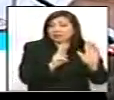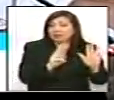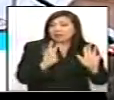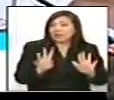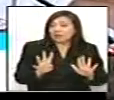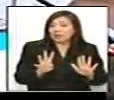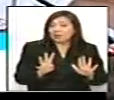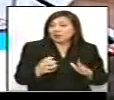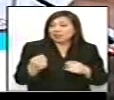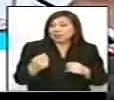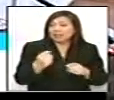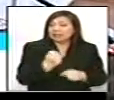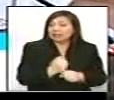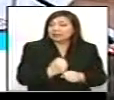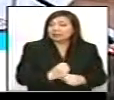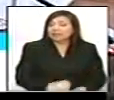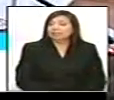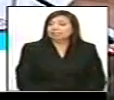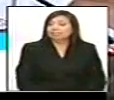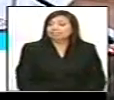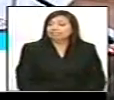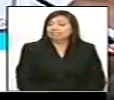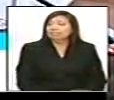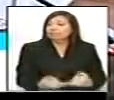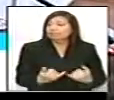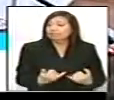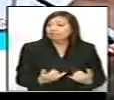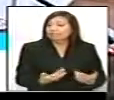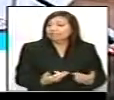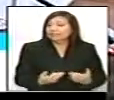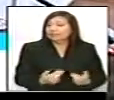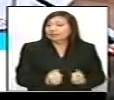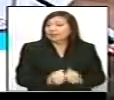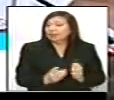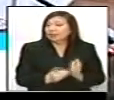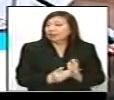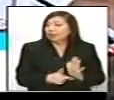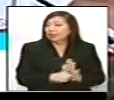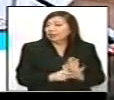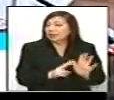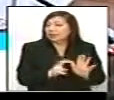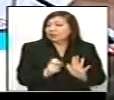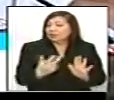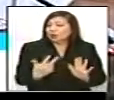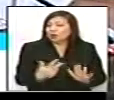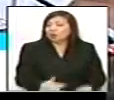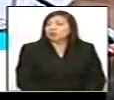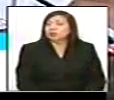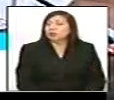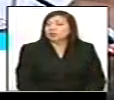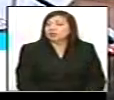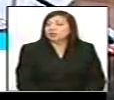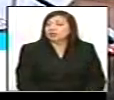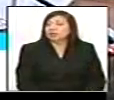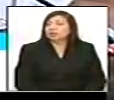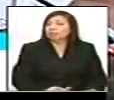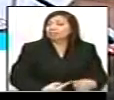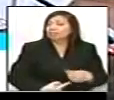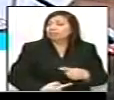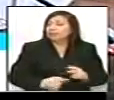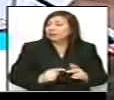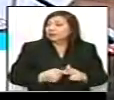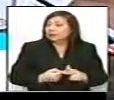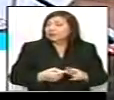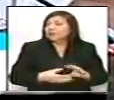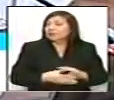se dijo que la obligatoriedad del trabajo, y eso fue relativizado con el decreto legislativo 708, y ahora se ha regresado a los